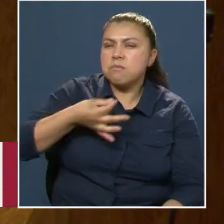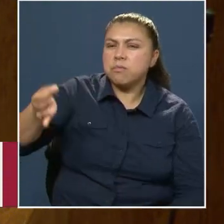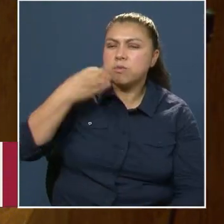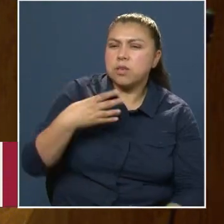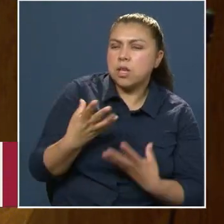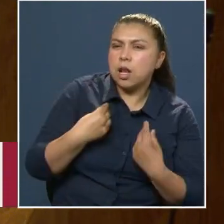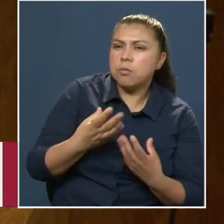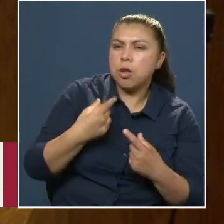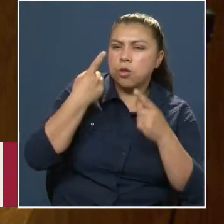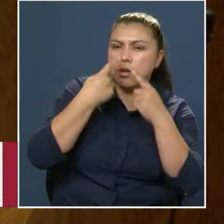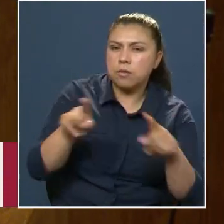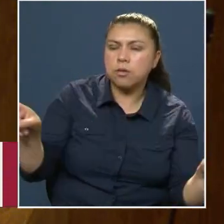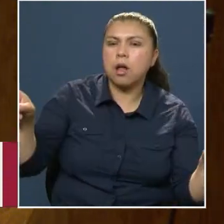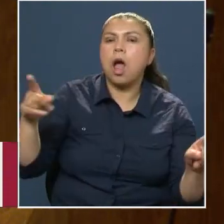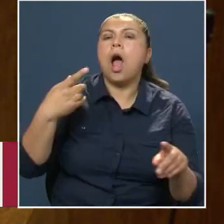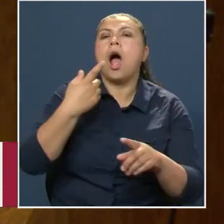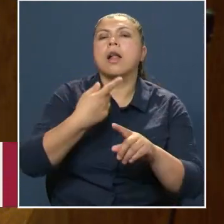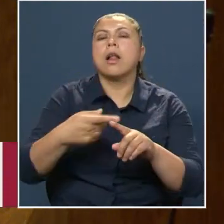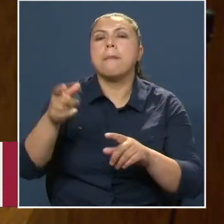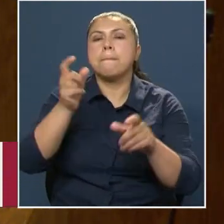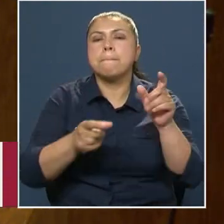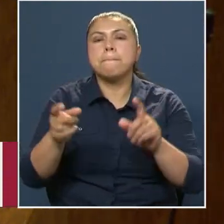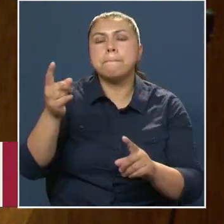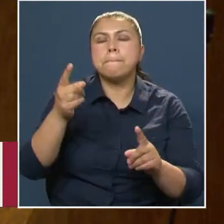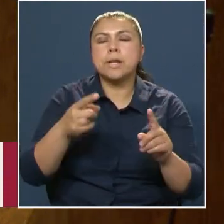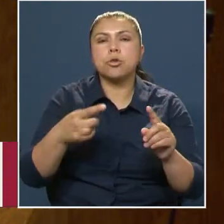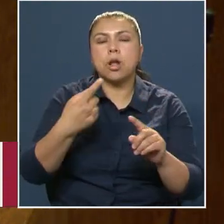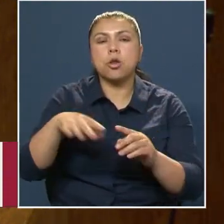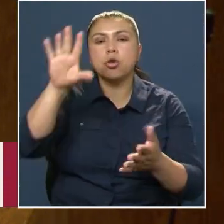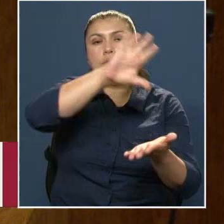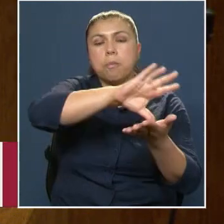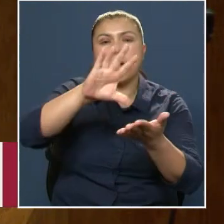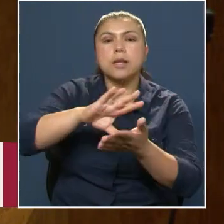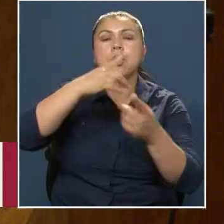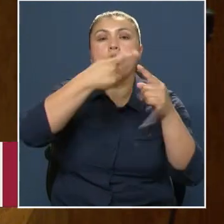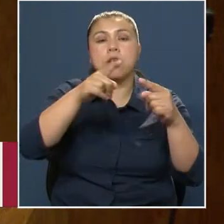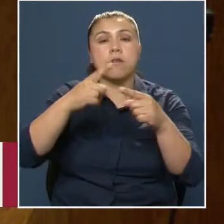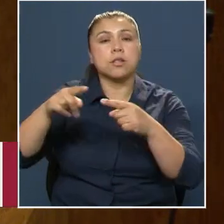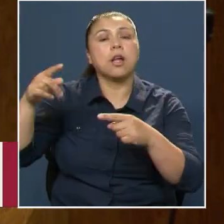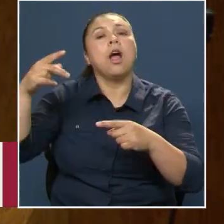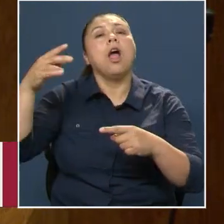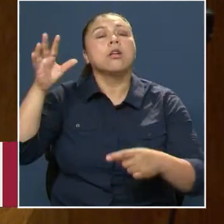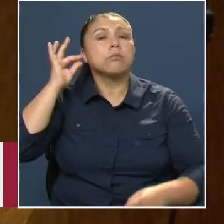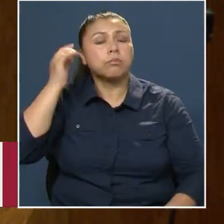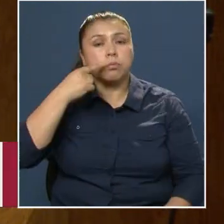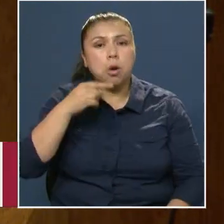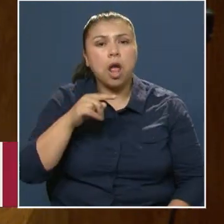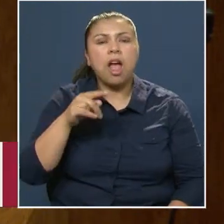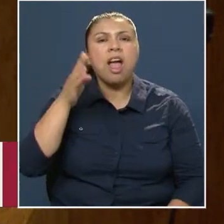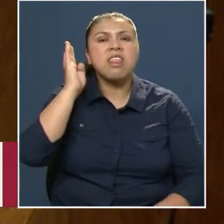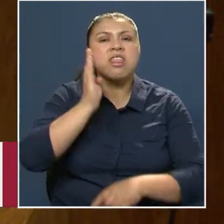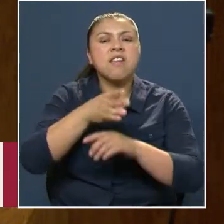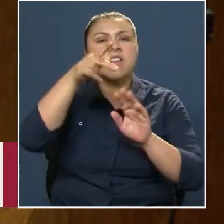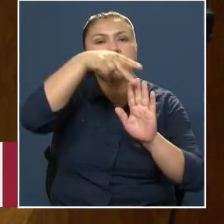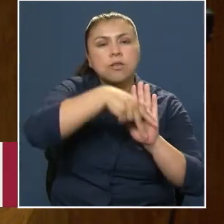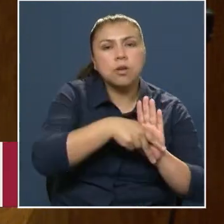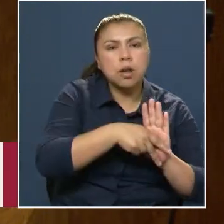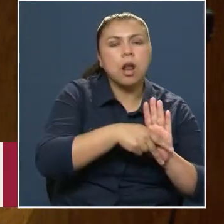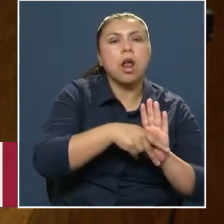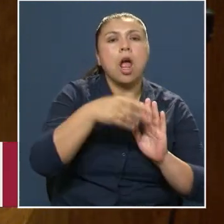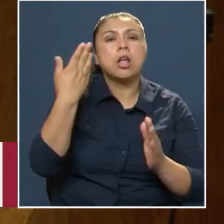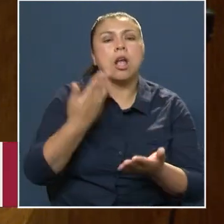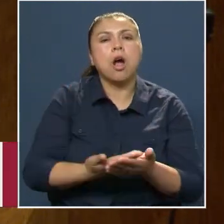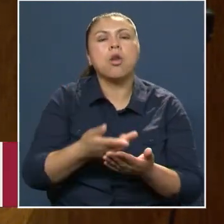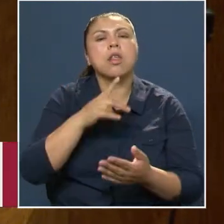diferentes, ante los inmigrantes, ante las diversidades sexuales, debe ser la norma que inspire nuestro